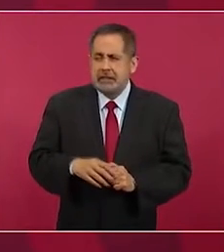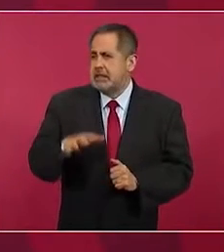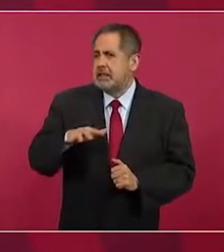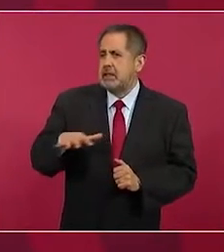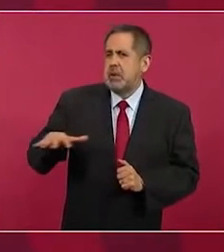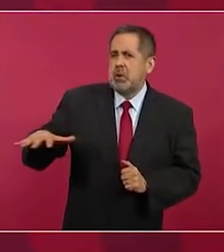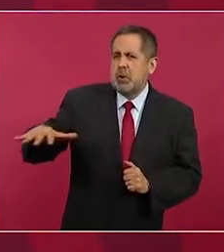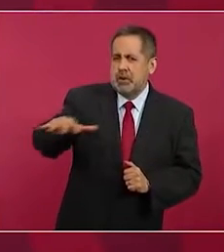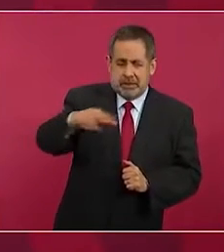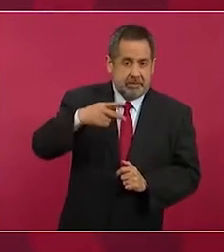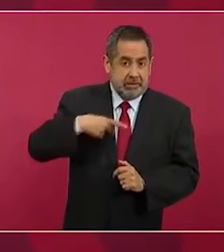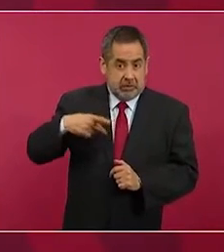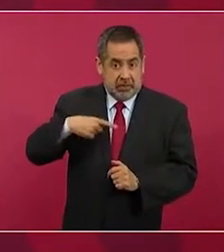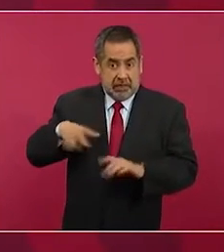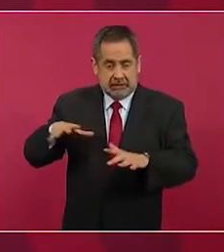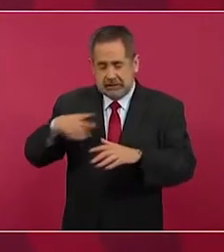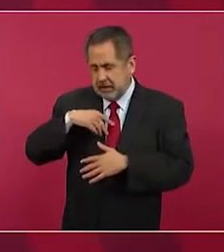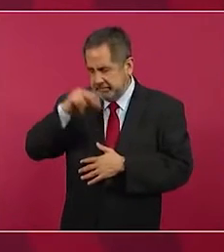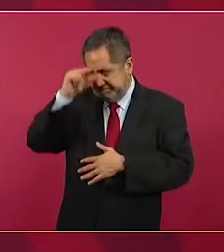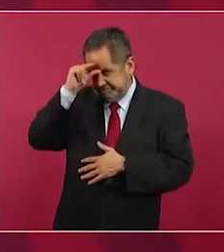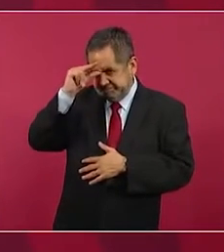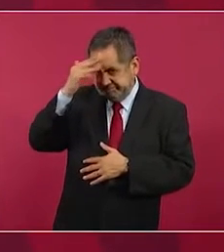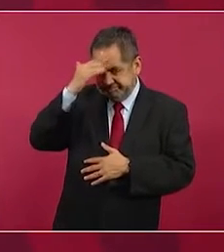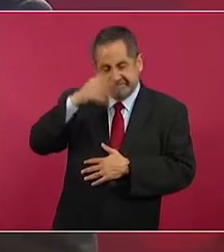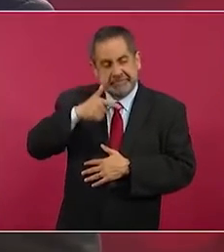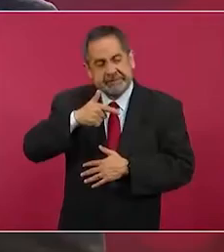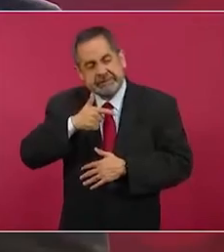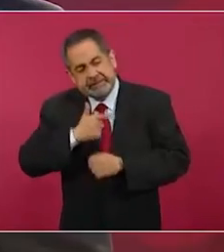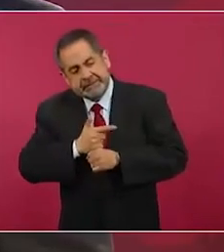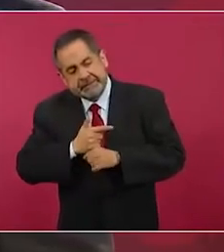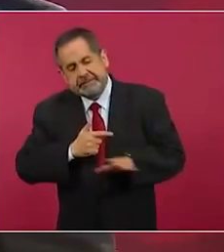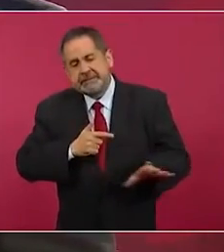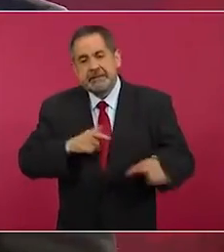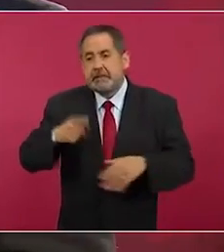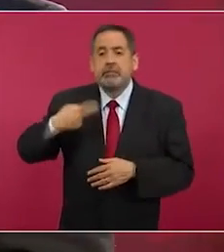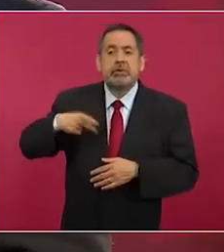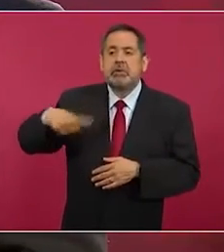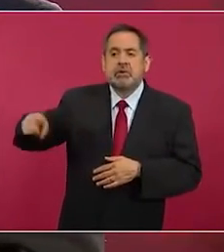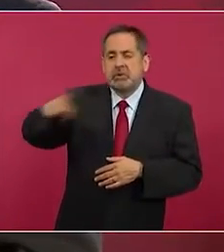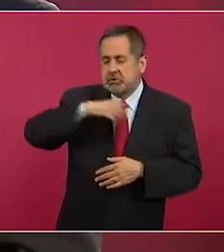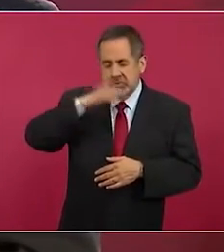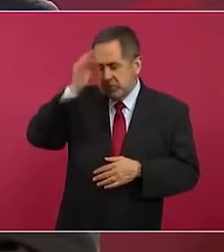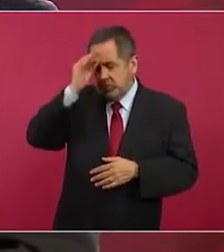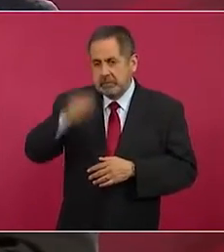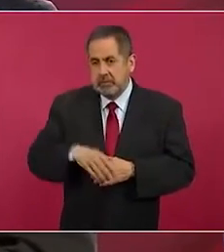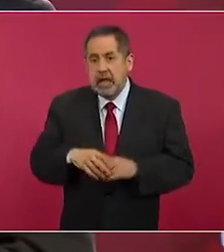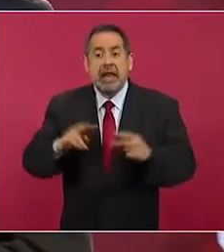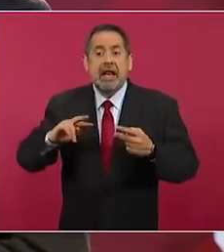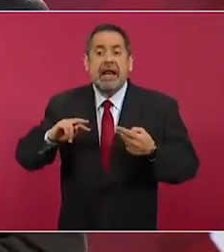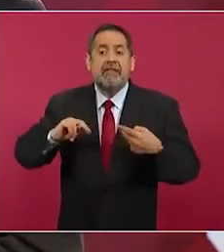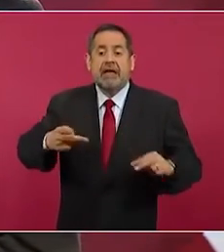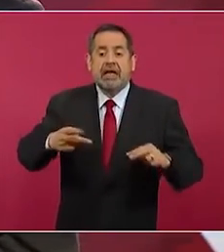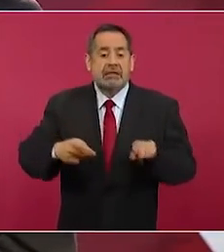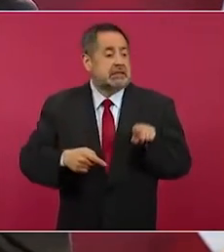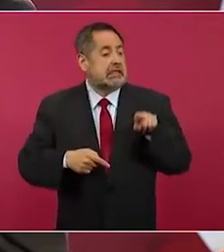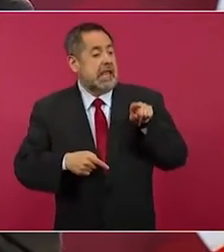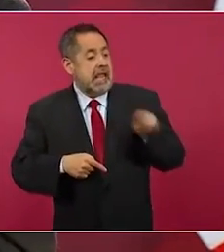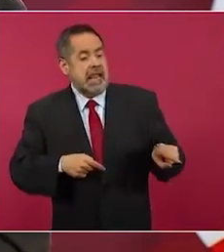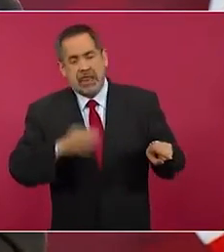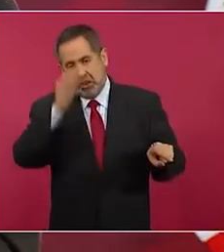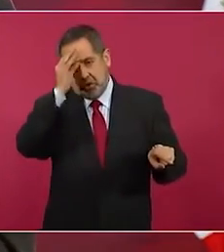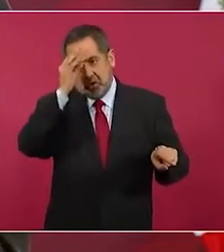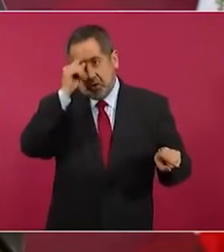inteligente, el pueblo es muy inteligente. El pueblo no es tonto. Tonto es el que piensa que el pueblo es